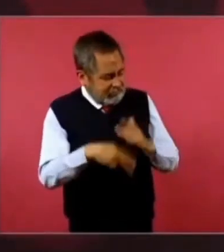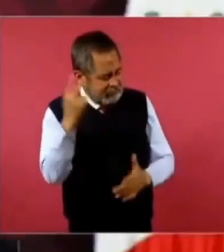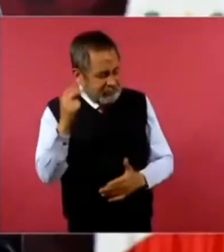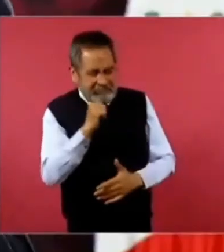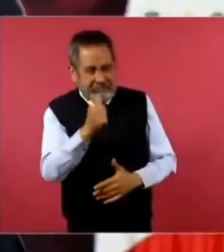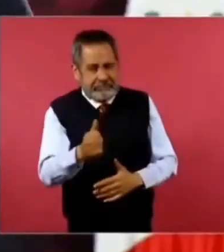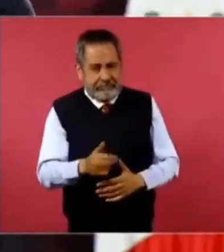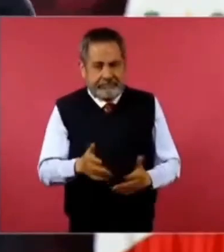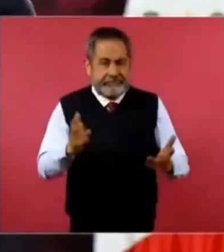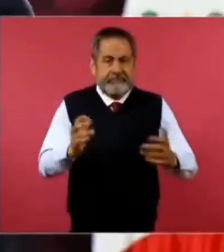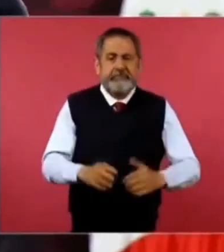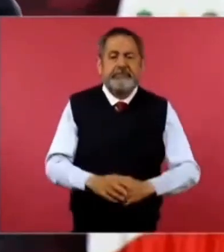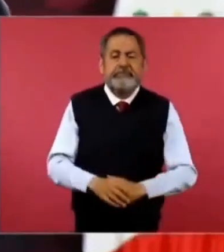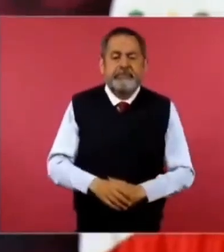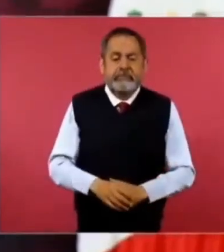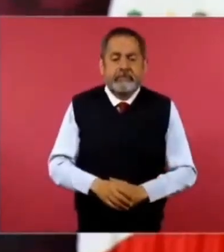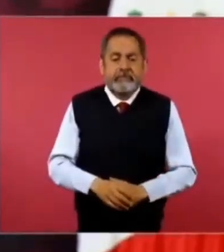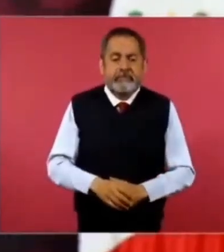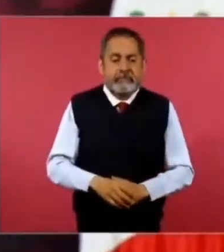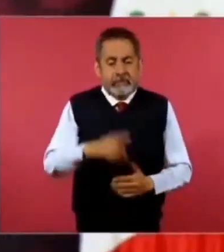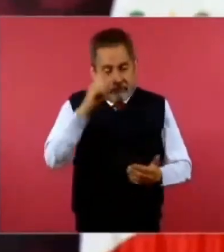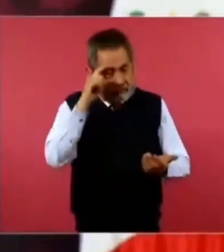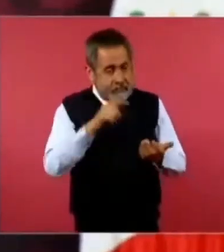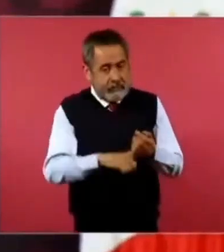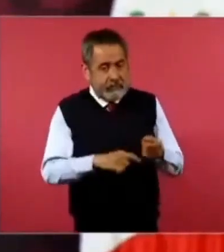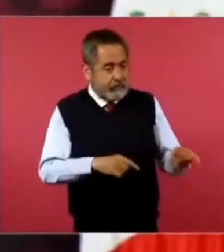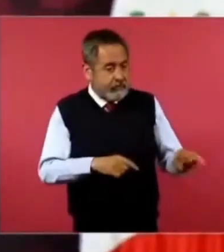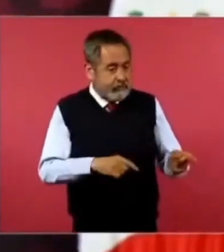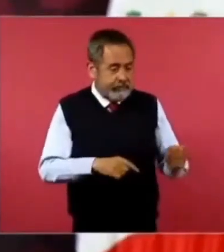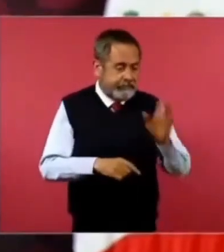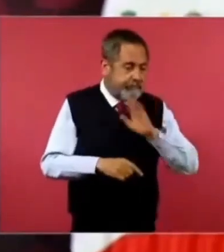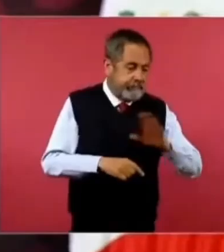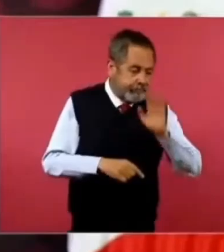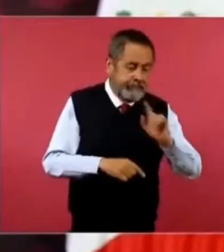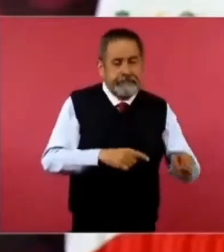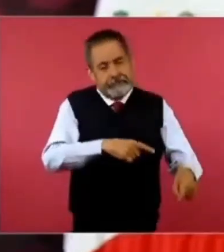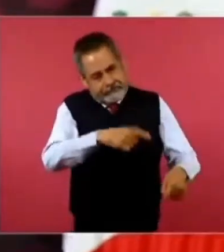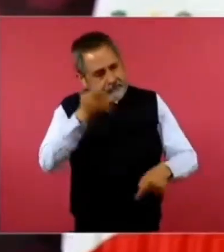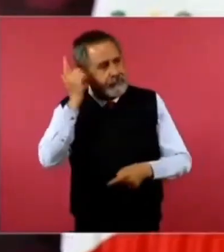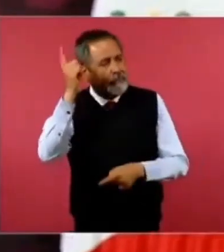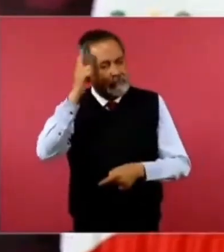Entonces yo creo que la están pasando mal, les deseo que les vaya bien,